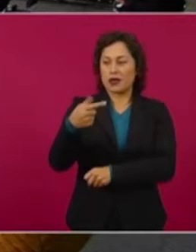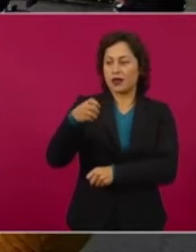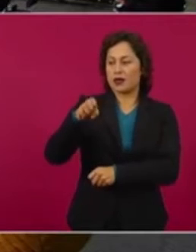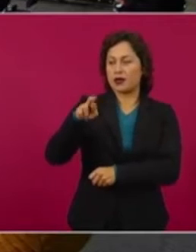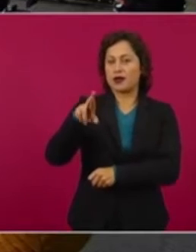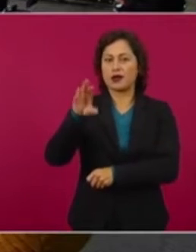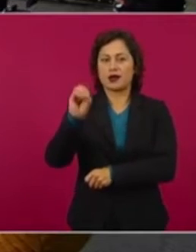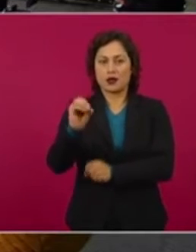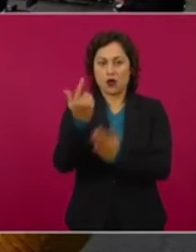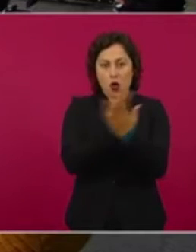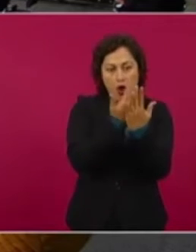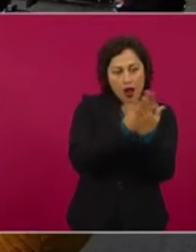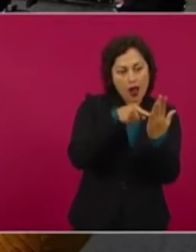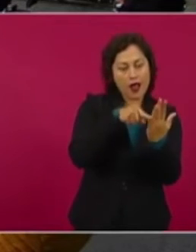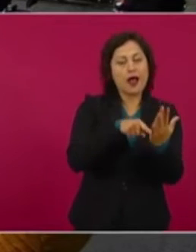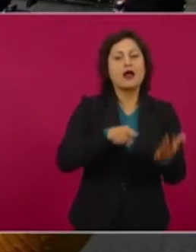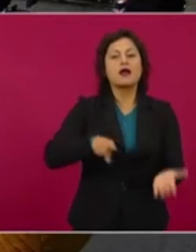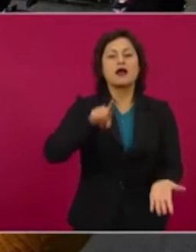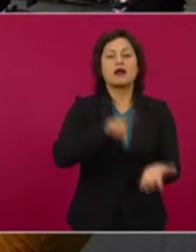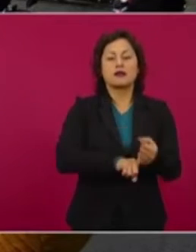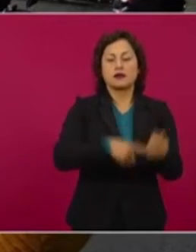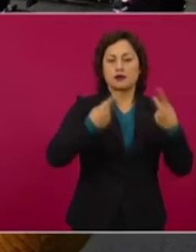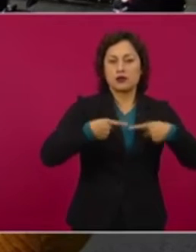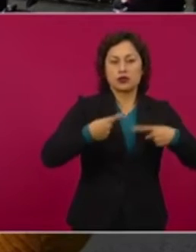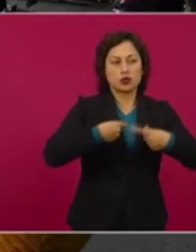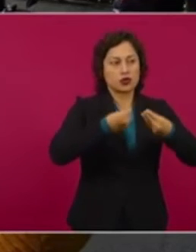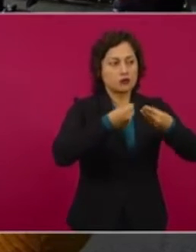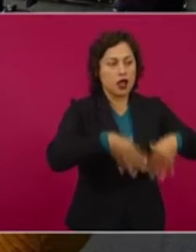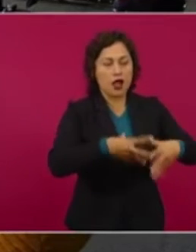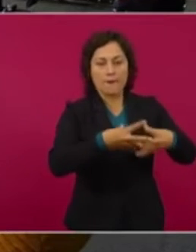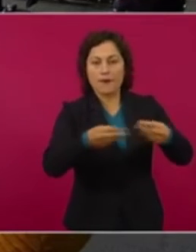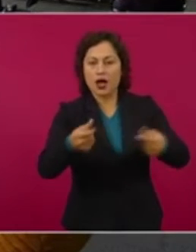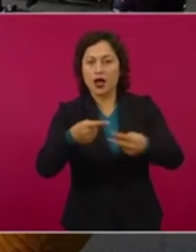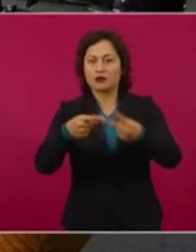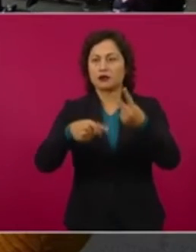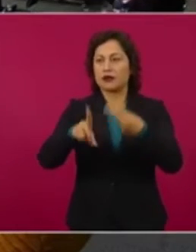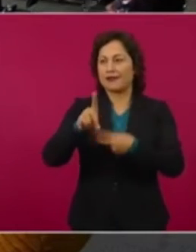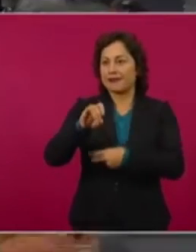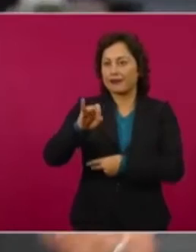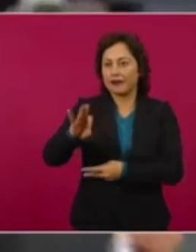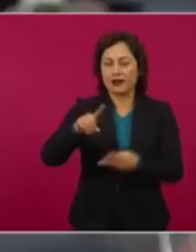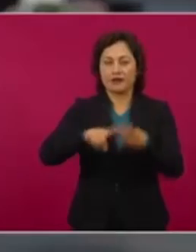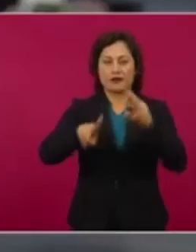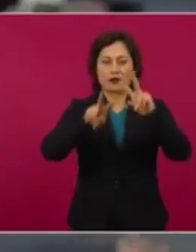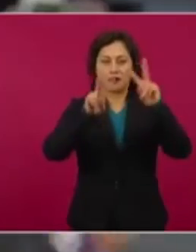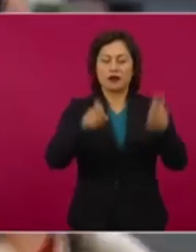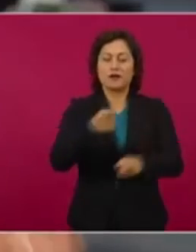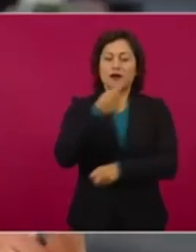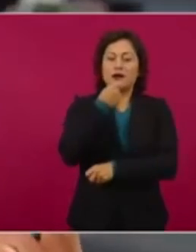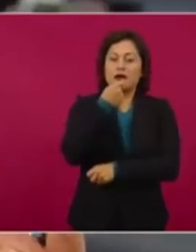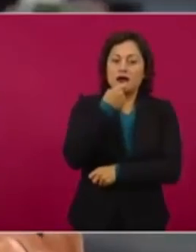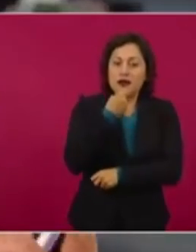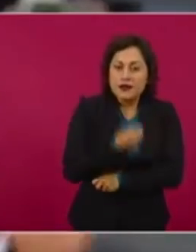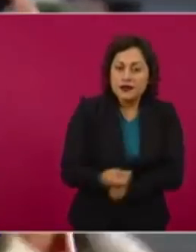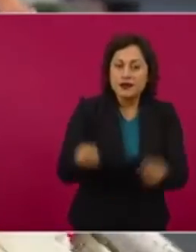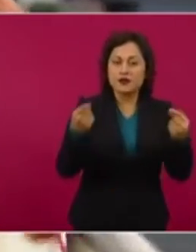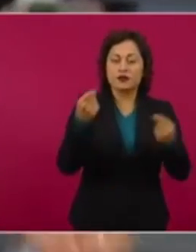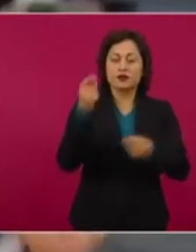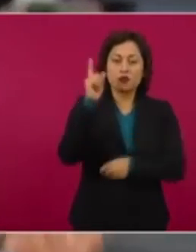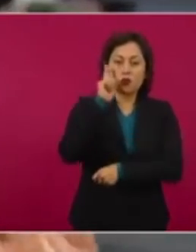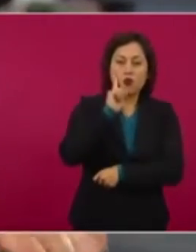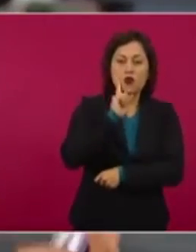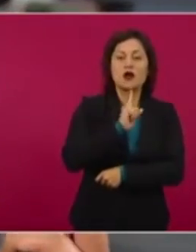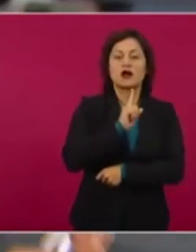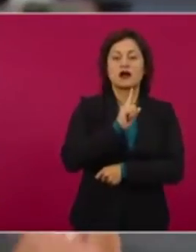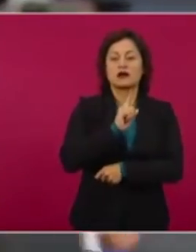desaparecidos, venía en mujeres, venía DIF, hablábamos de temas de niñas, niños y mujeres en un solo día,